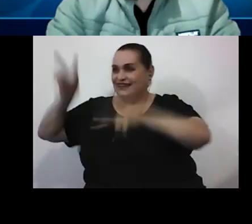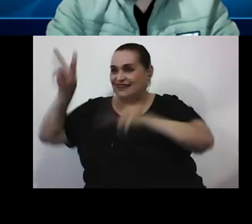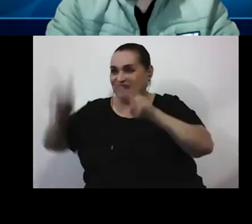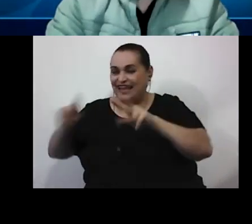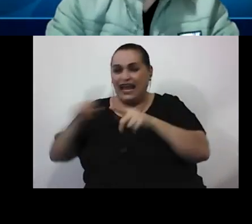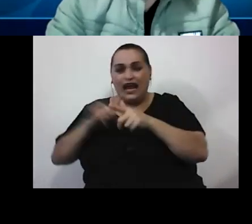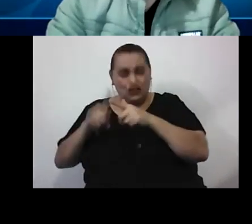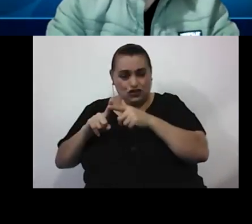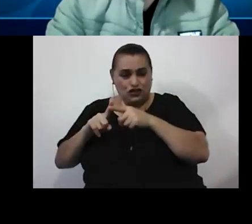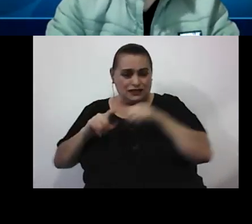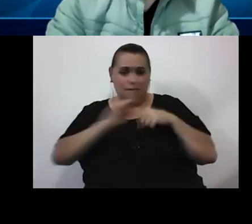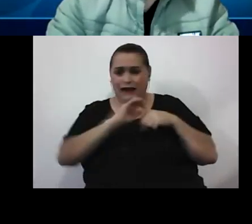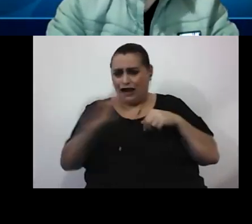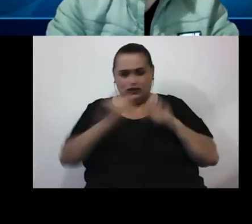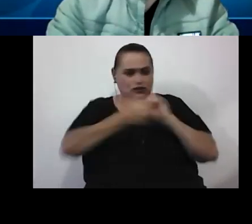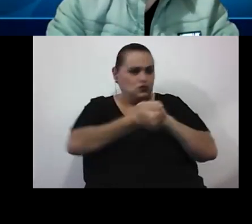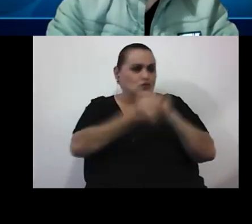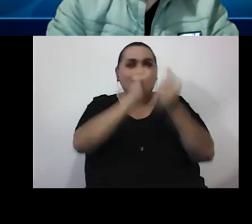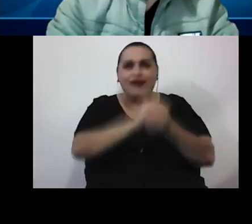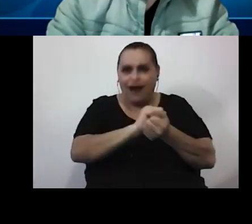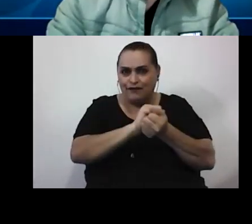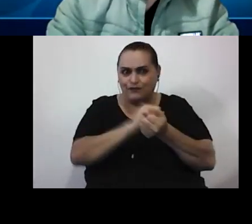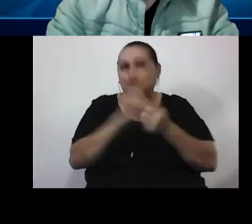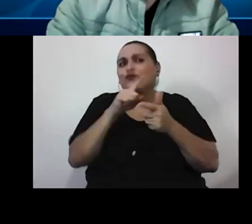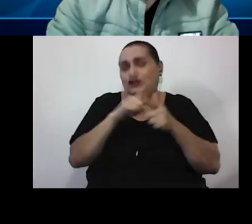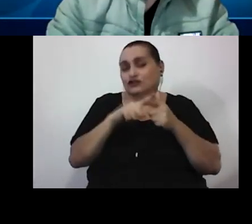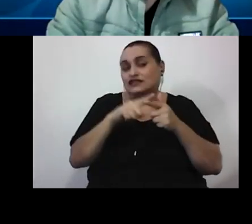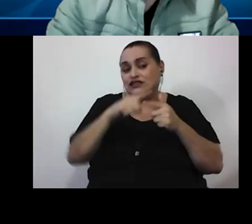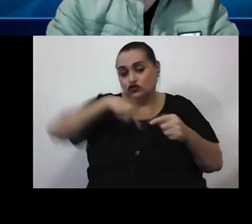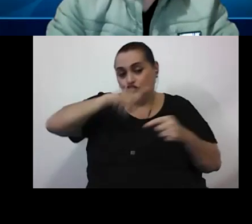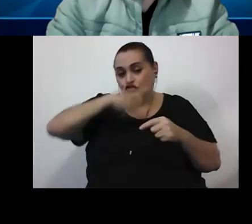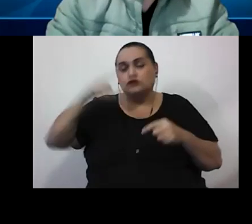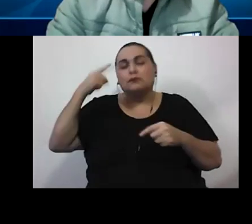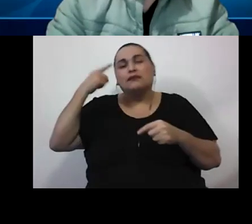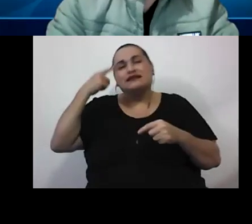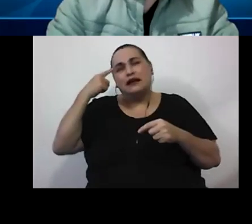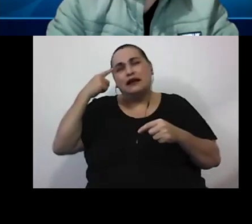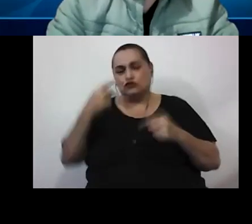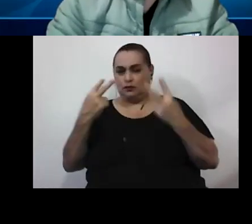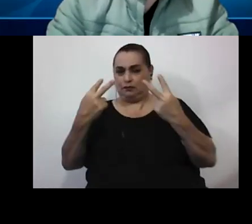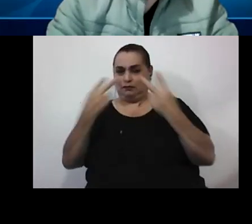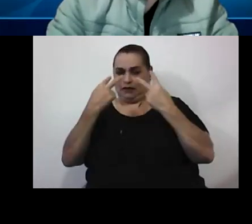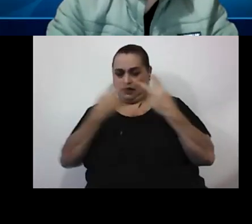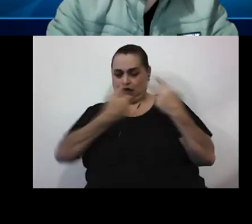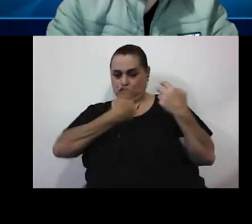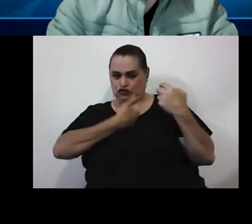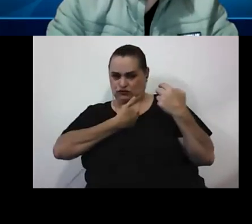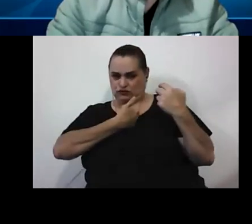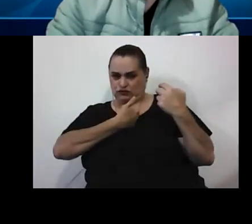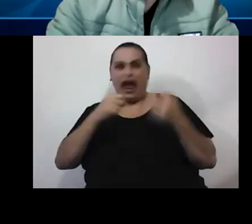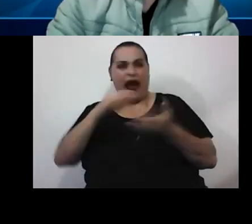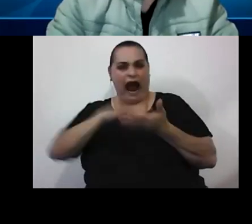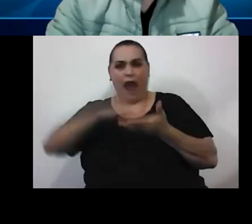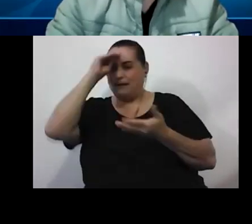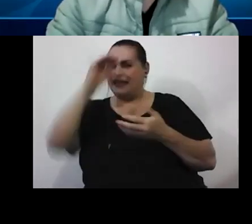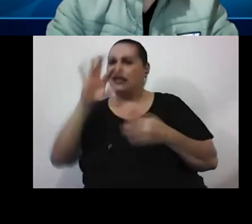es como un nuevo idioma. Entonces, pensemos nosotros, viéndonos a nosotros mismos justamente aprendiendo un nuevo idioma.